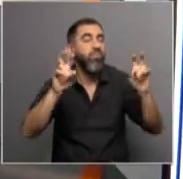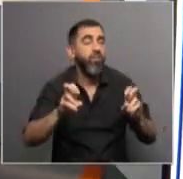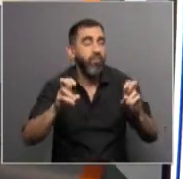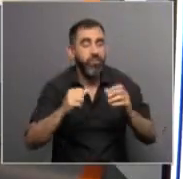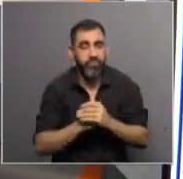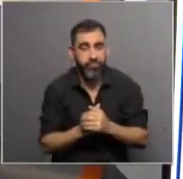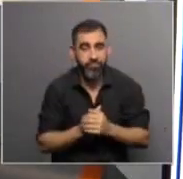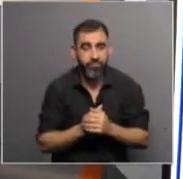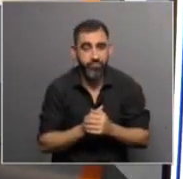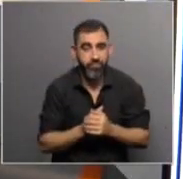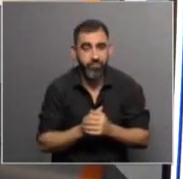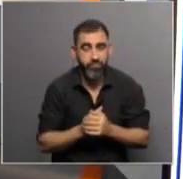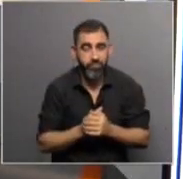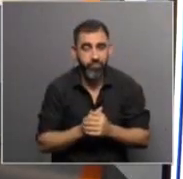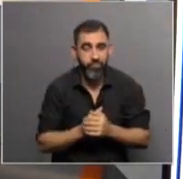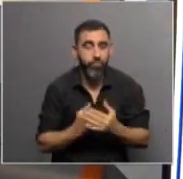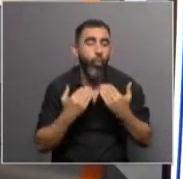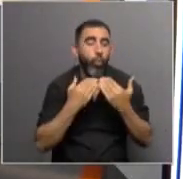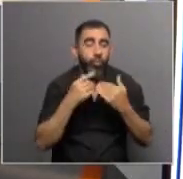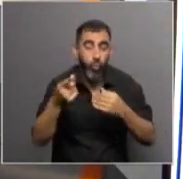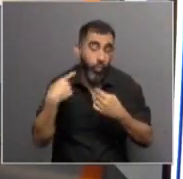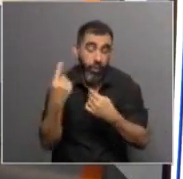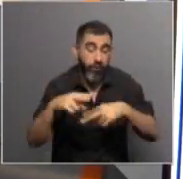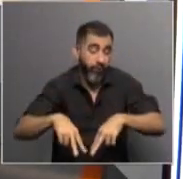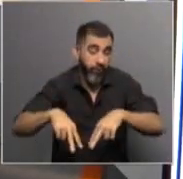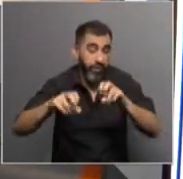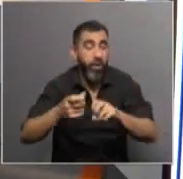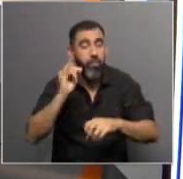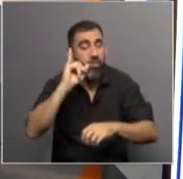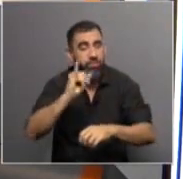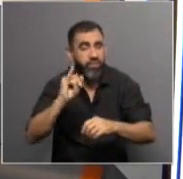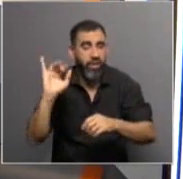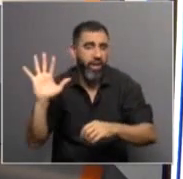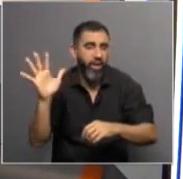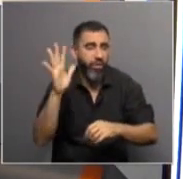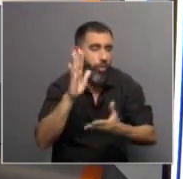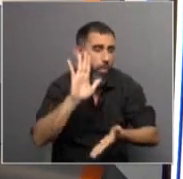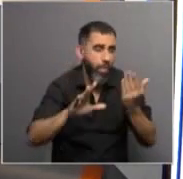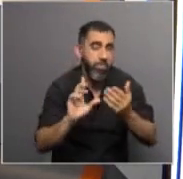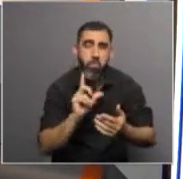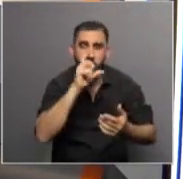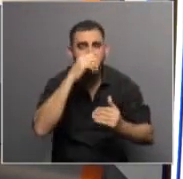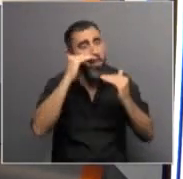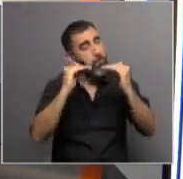por razones que no sé si ustedes exploran, pero que son reales, pasa más afuera de Montevideo que adentro.